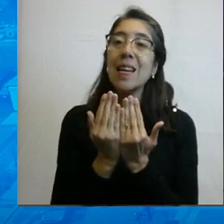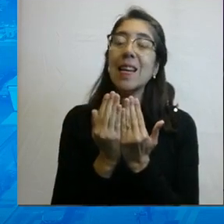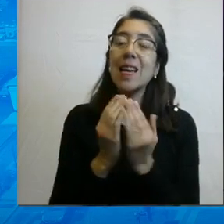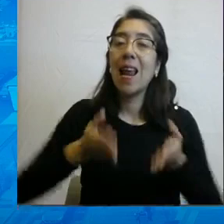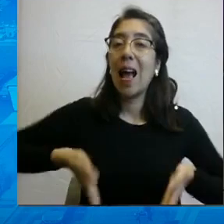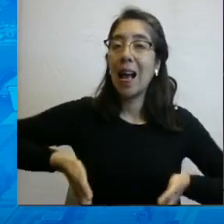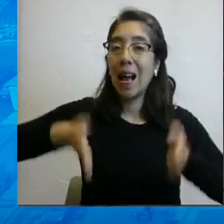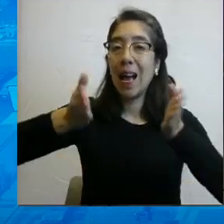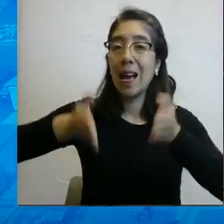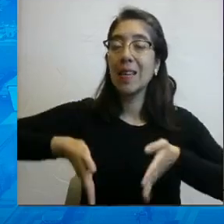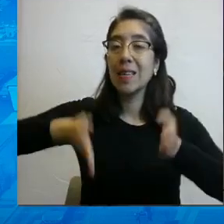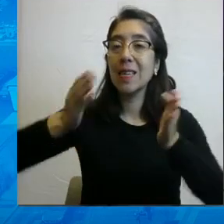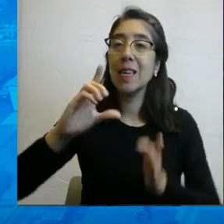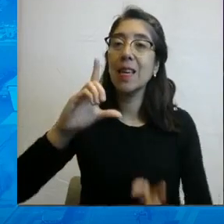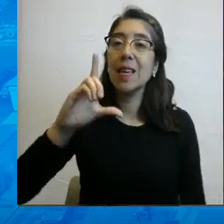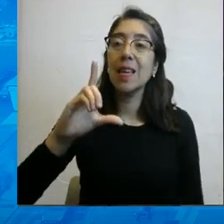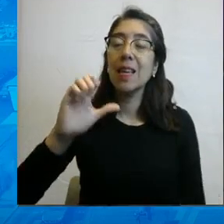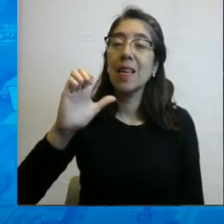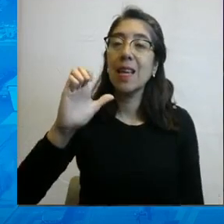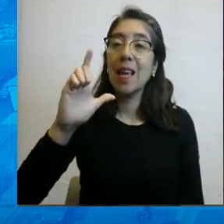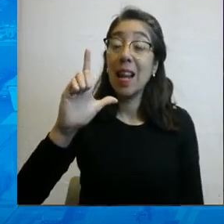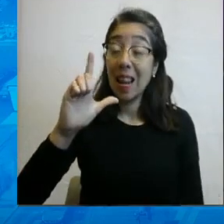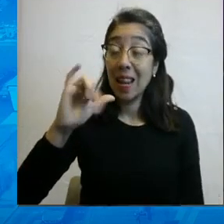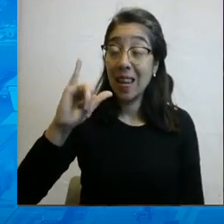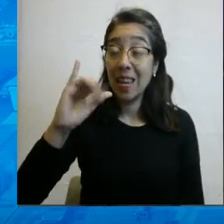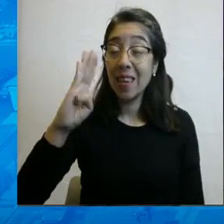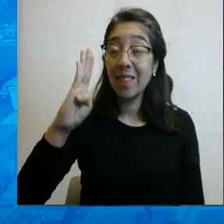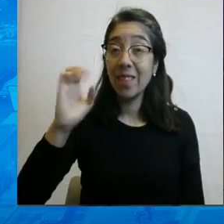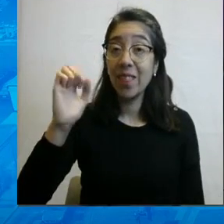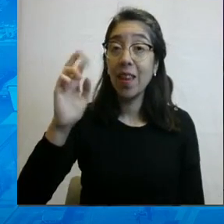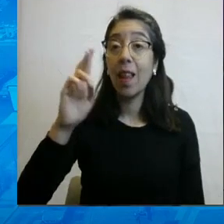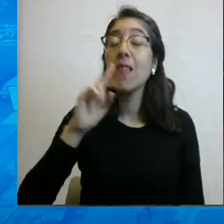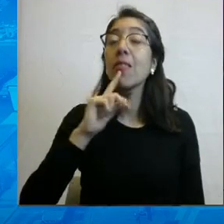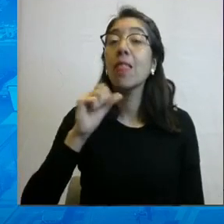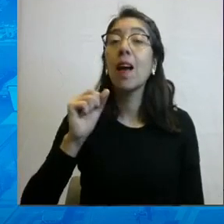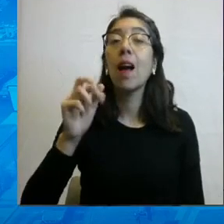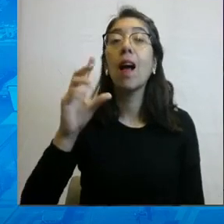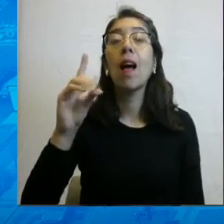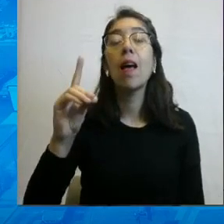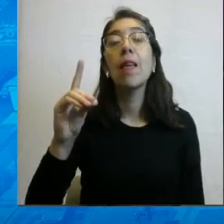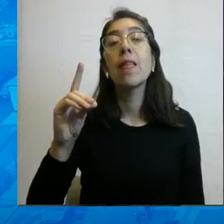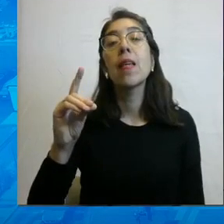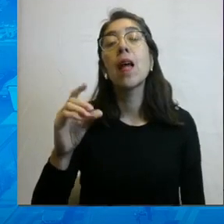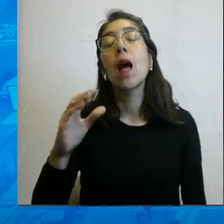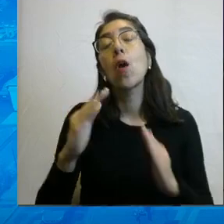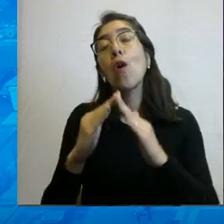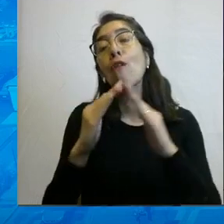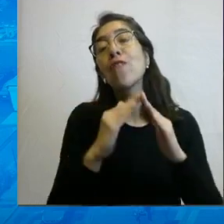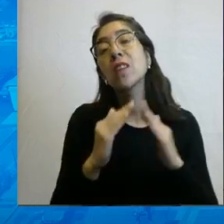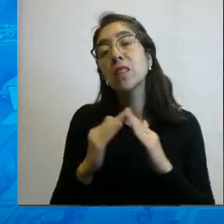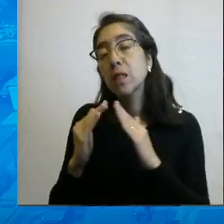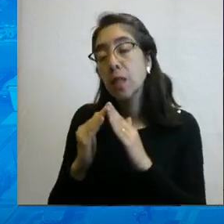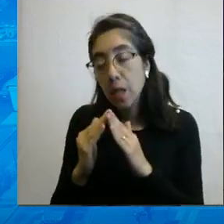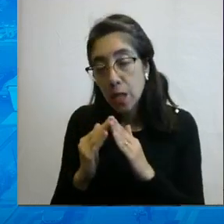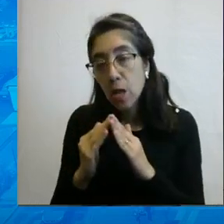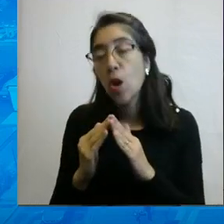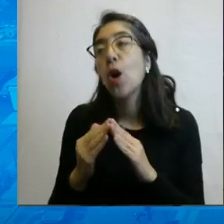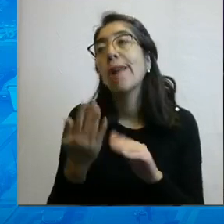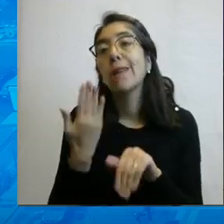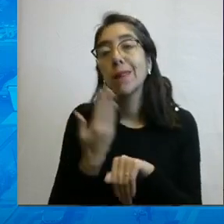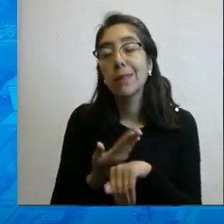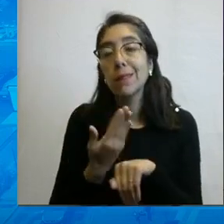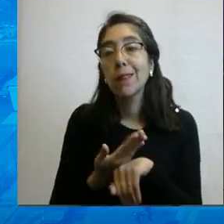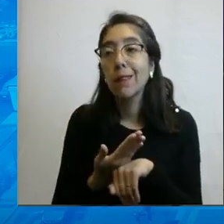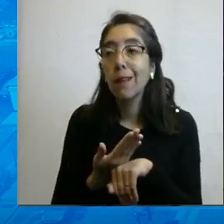mucha basural, mala utilización de los espacios y los vecinos están pidiendo que el municipio se haga cargo porque ahí están pasando muchas cosas, es